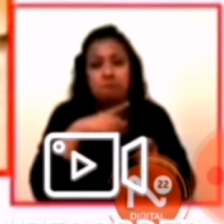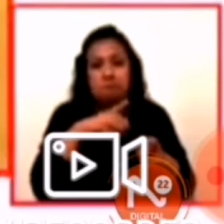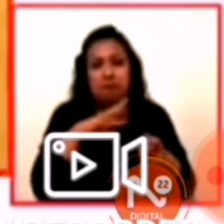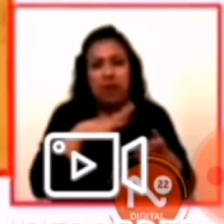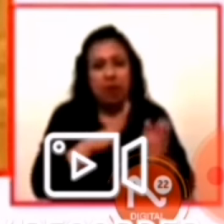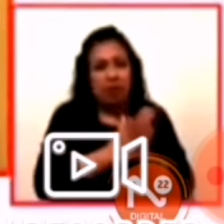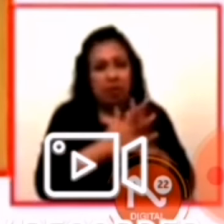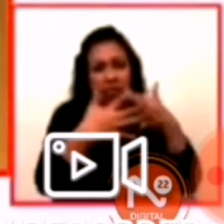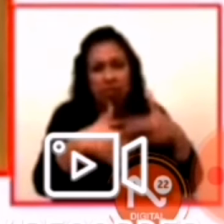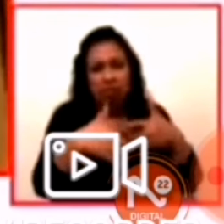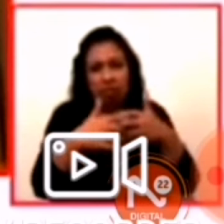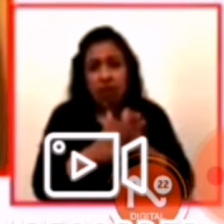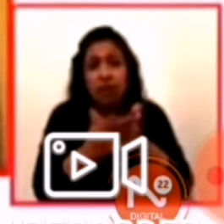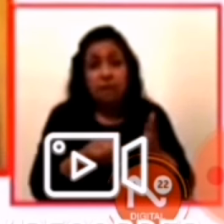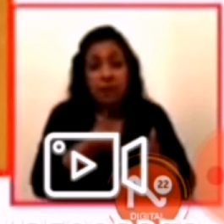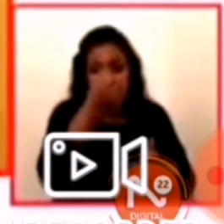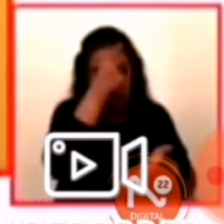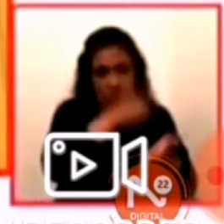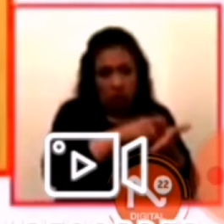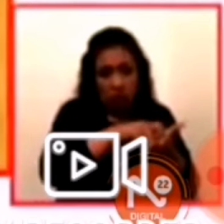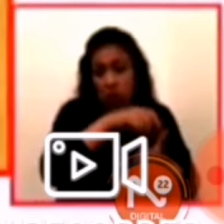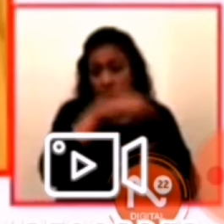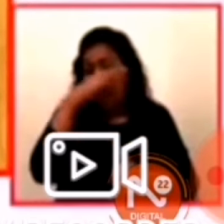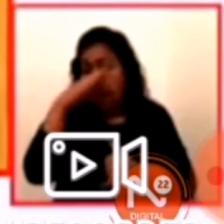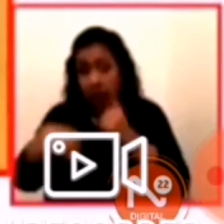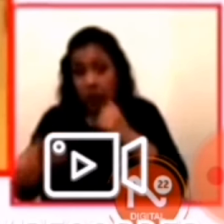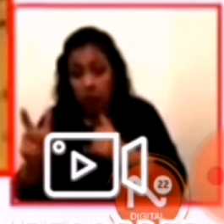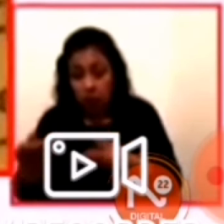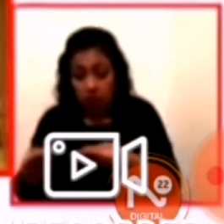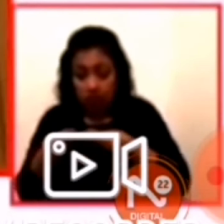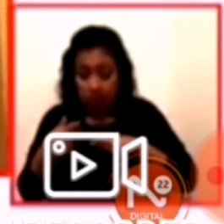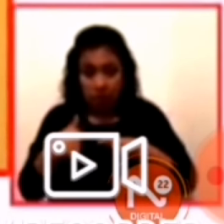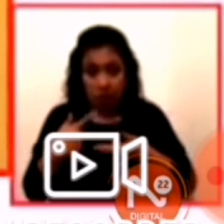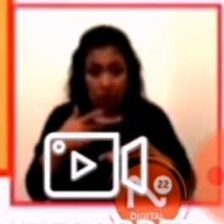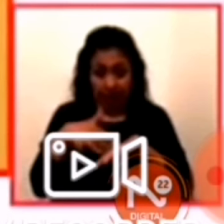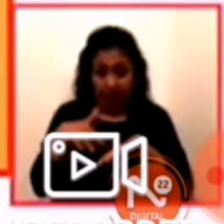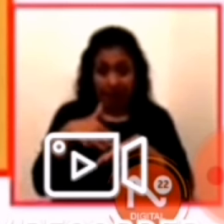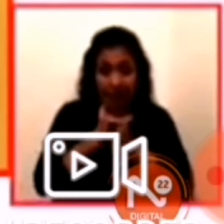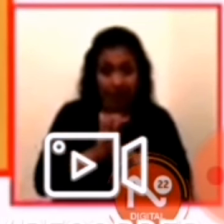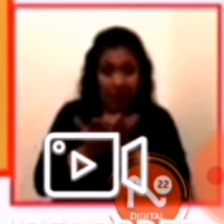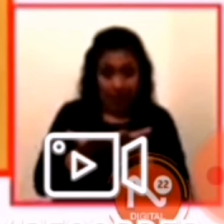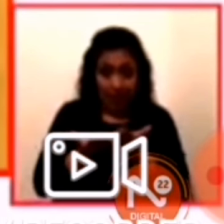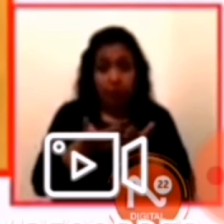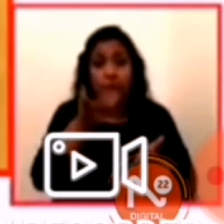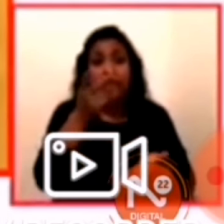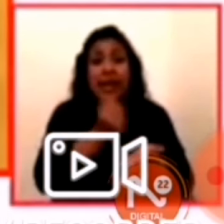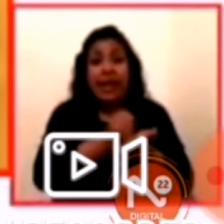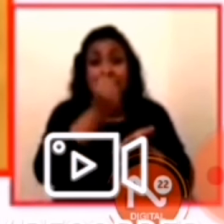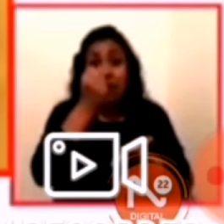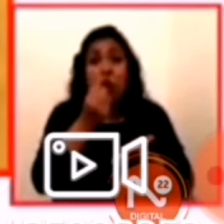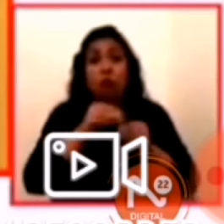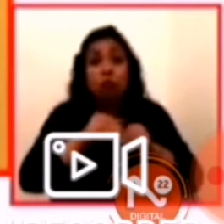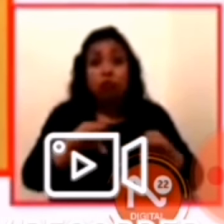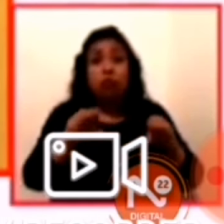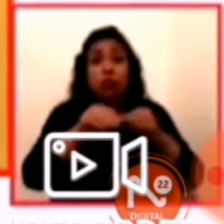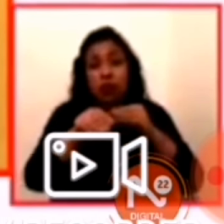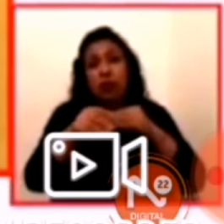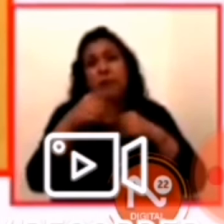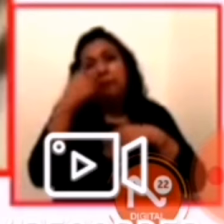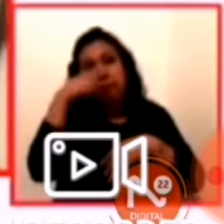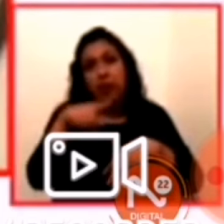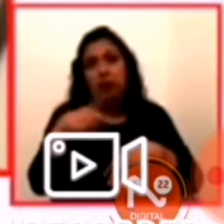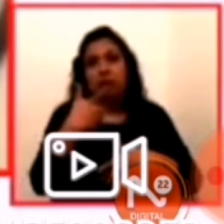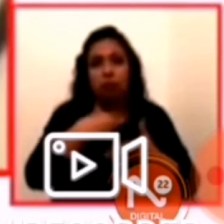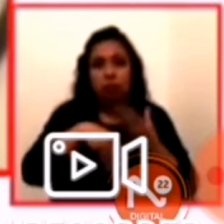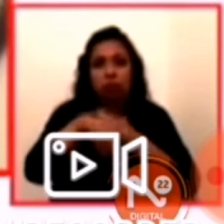producción del libro inicia con el autor y termina cuando el lector tiene en sus manos la obra. Las editoriales están lanzando campañas para sobrevivir